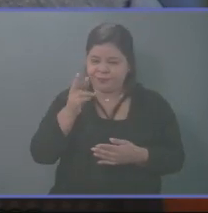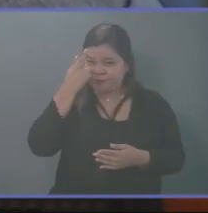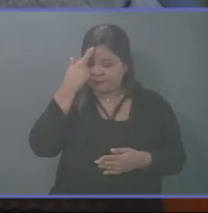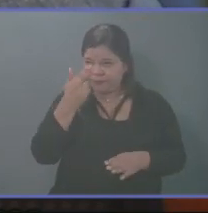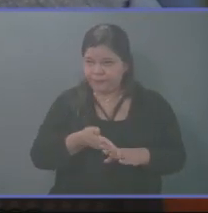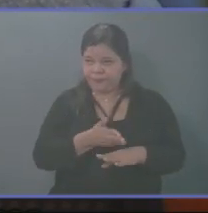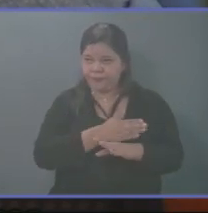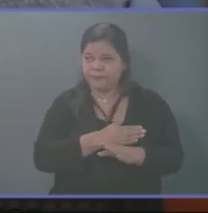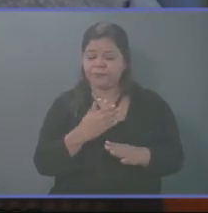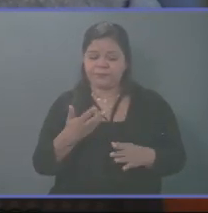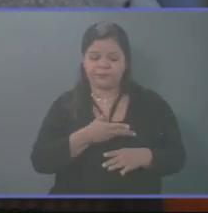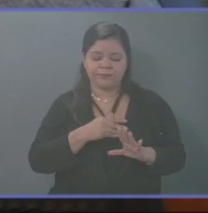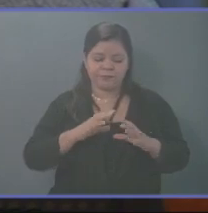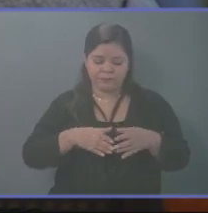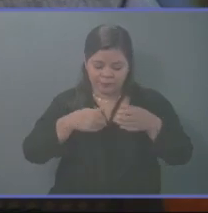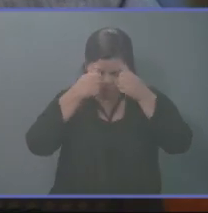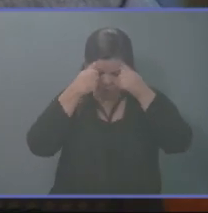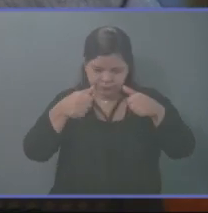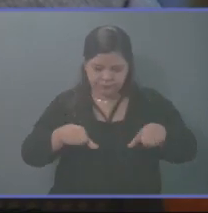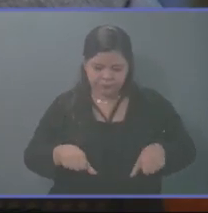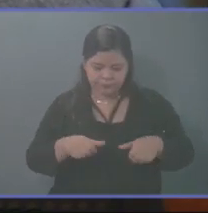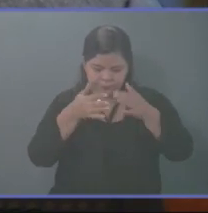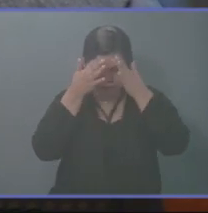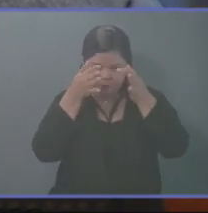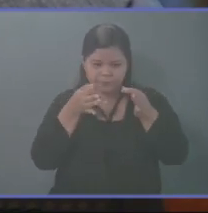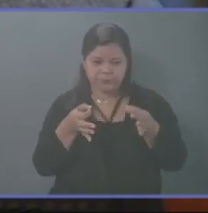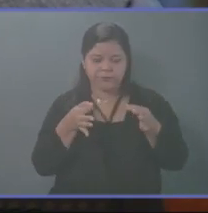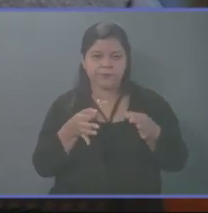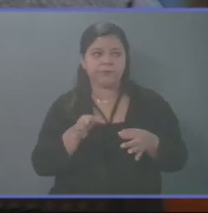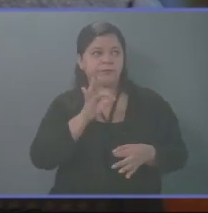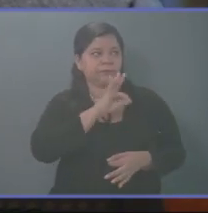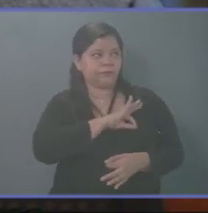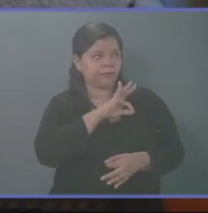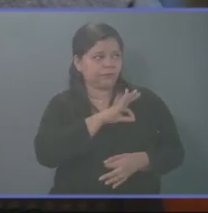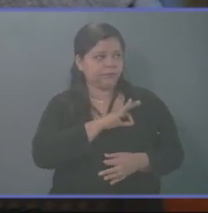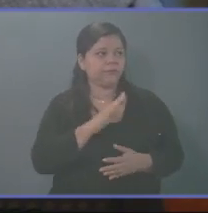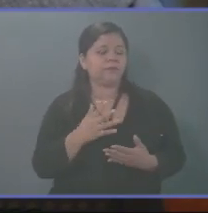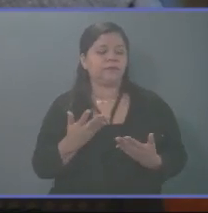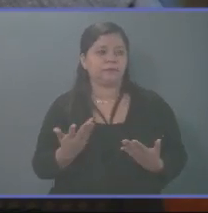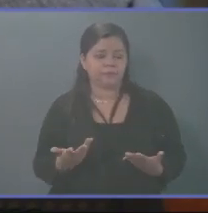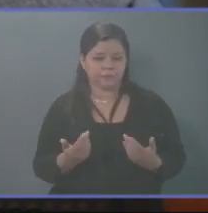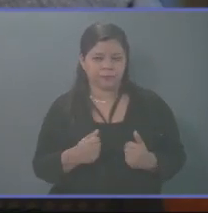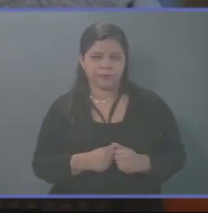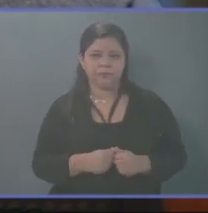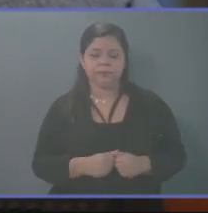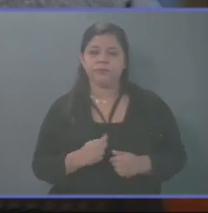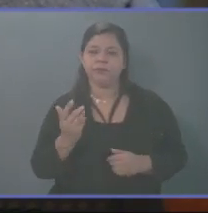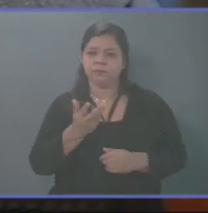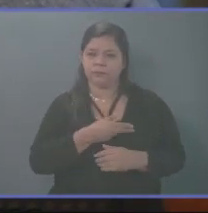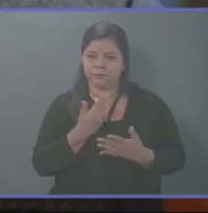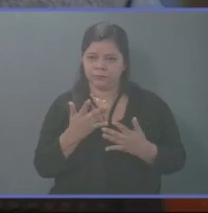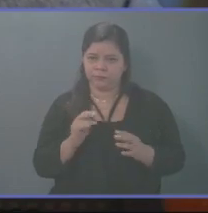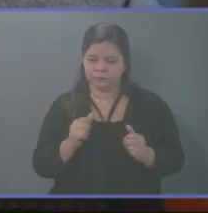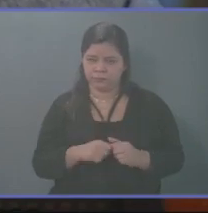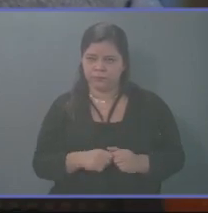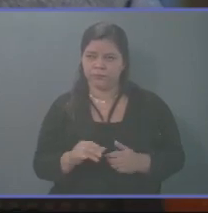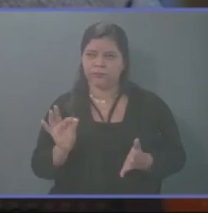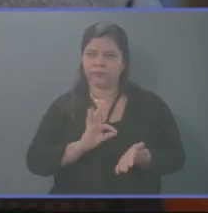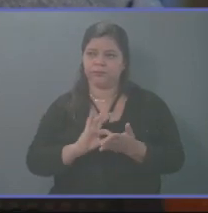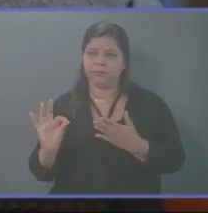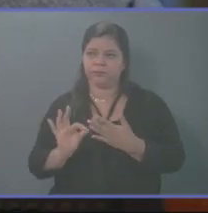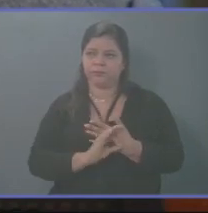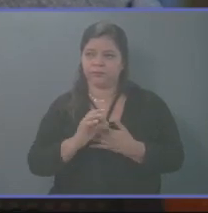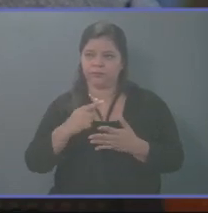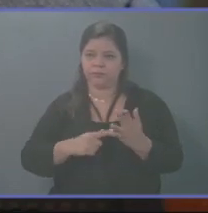de lo anterior, la Comisión acordó dictaminar en sentido favorable para lo cual se adjunta el proyecto de